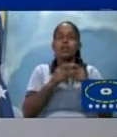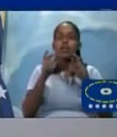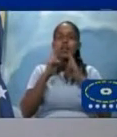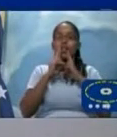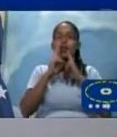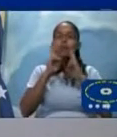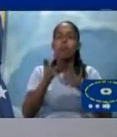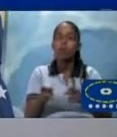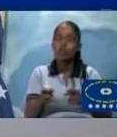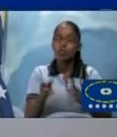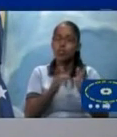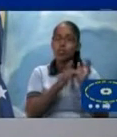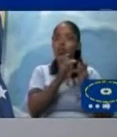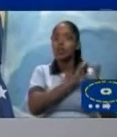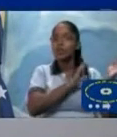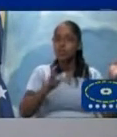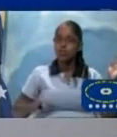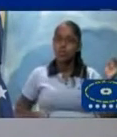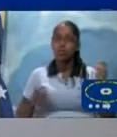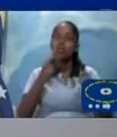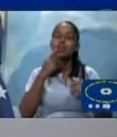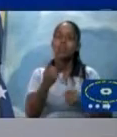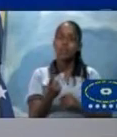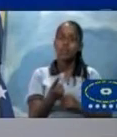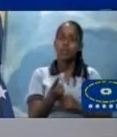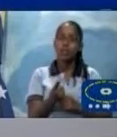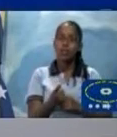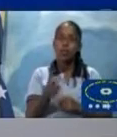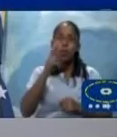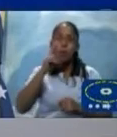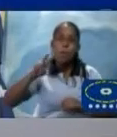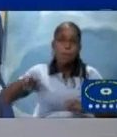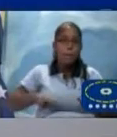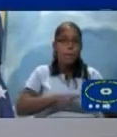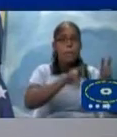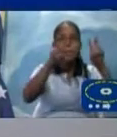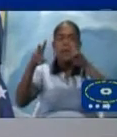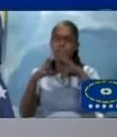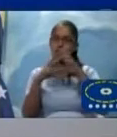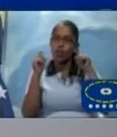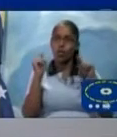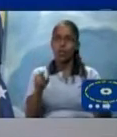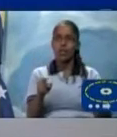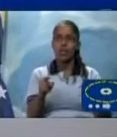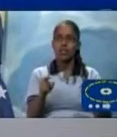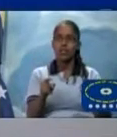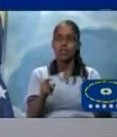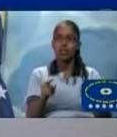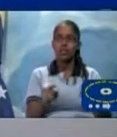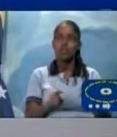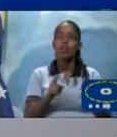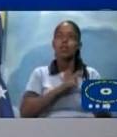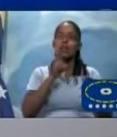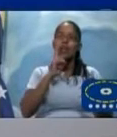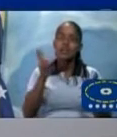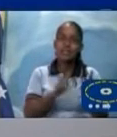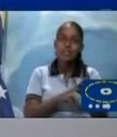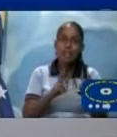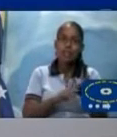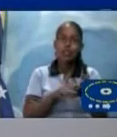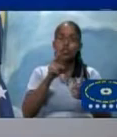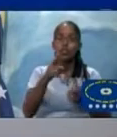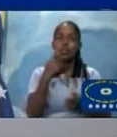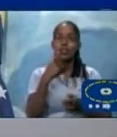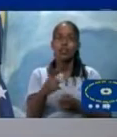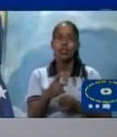Respondiendo, él les dijo, ¿veis todo esto? De cierto os